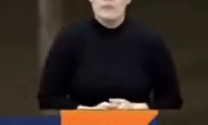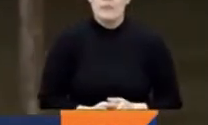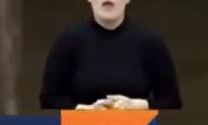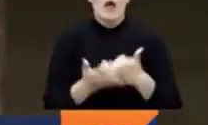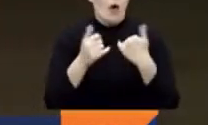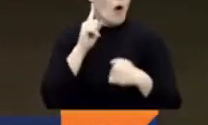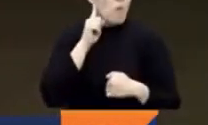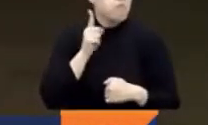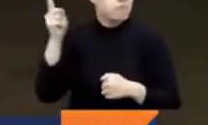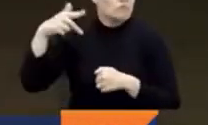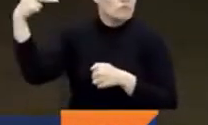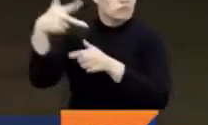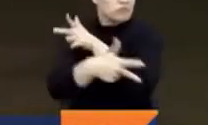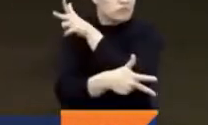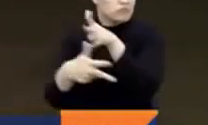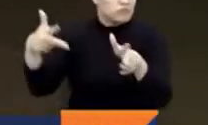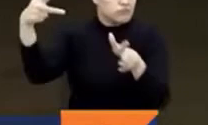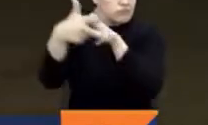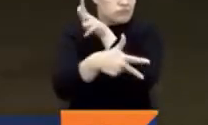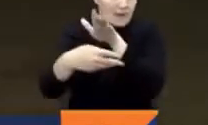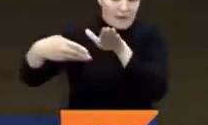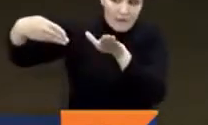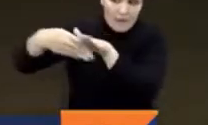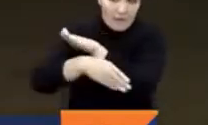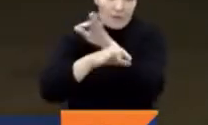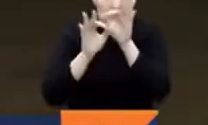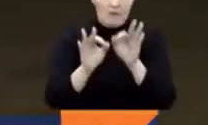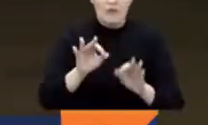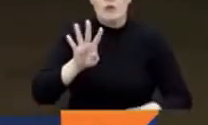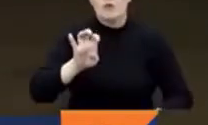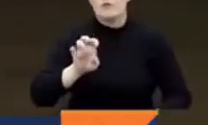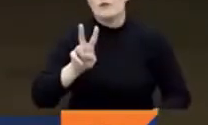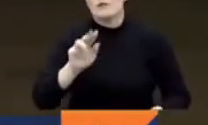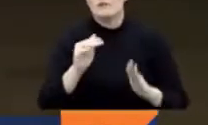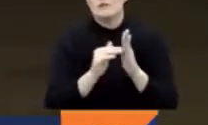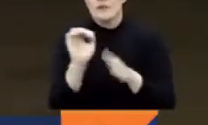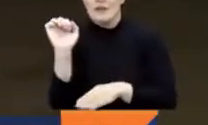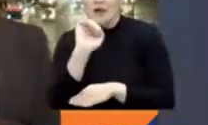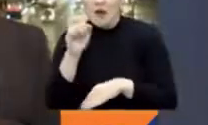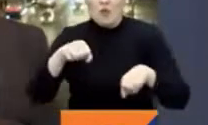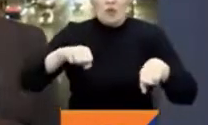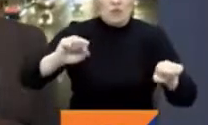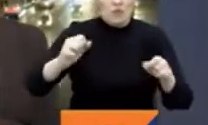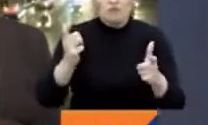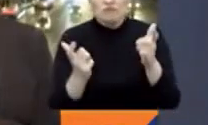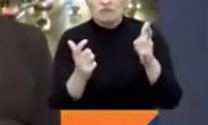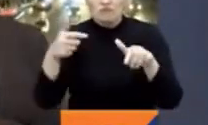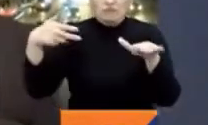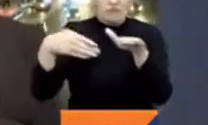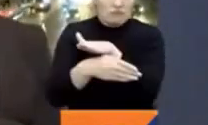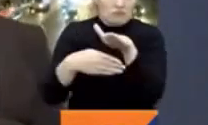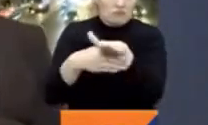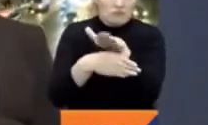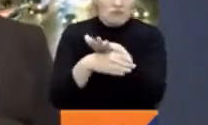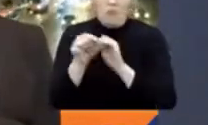plan Retorno y a Barranquilla han ingresado más de 92 mil vehículos y siguen operando todavía en 8 diferentes áreas estratégicas,